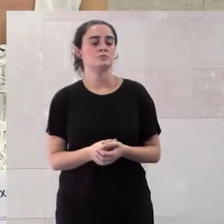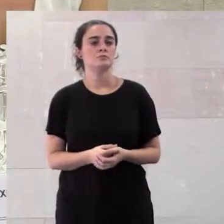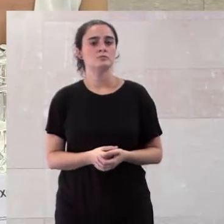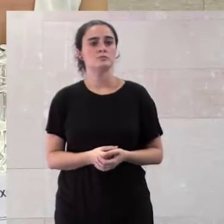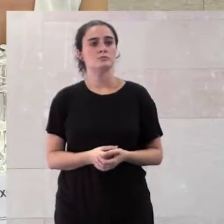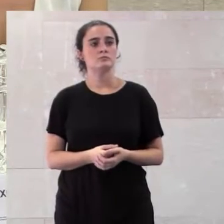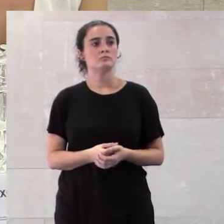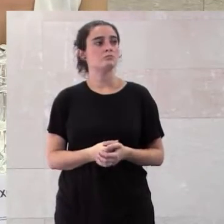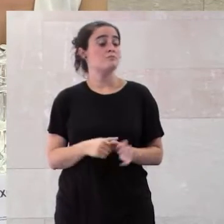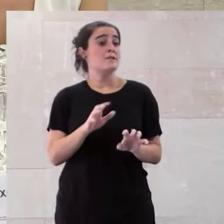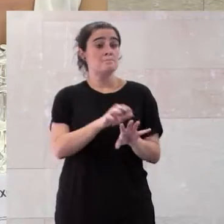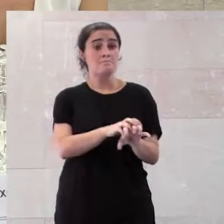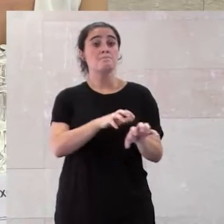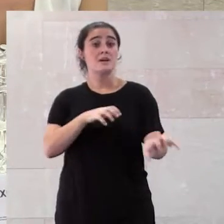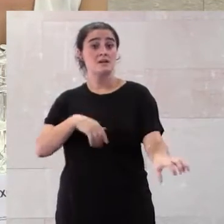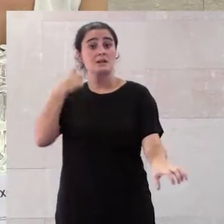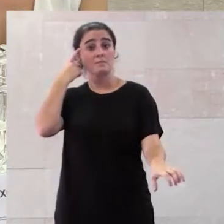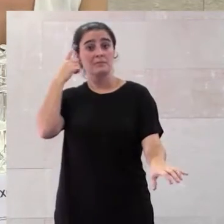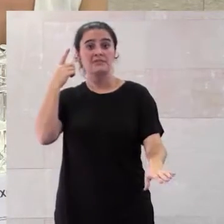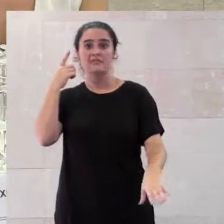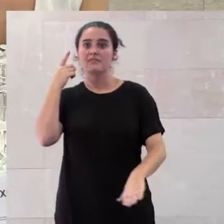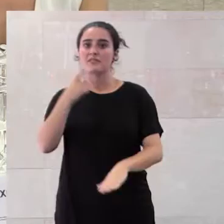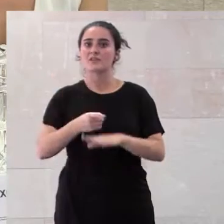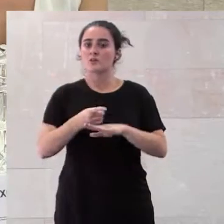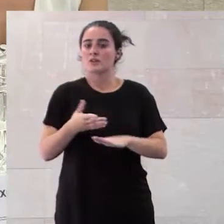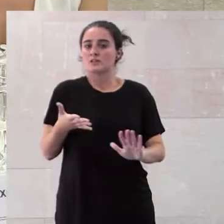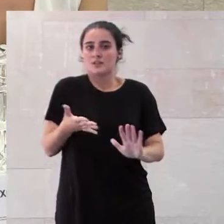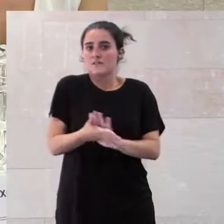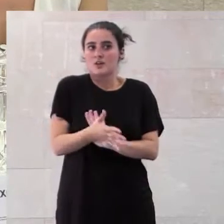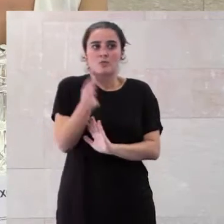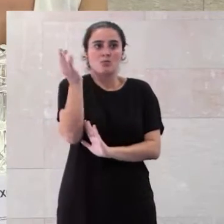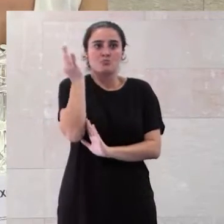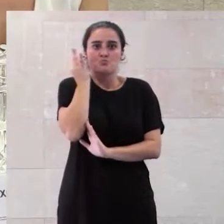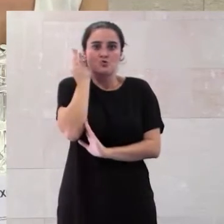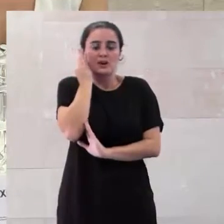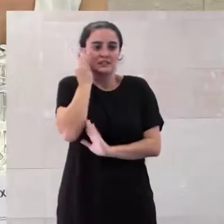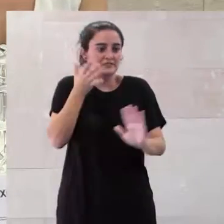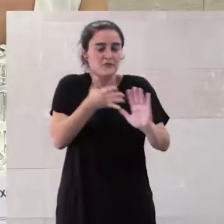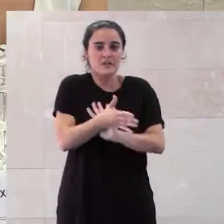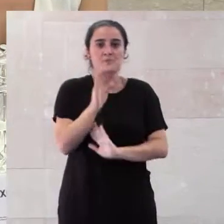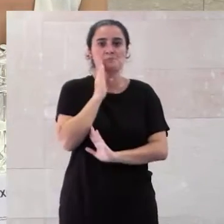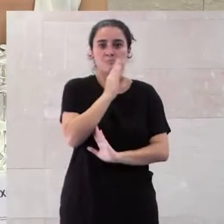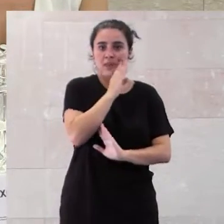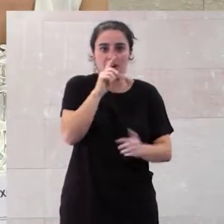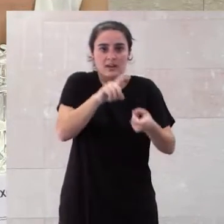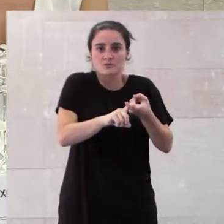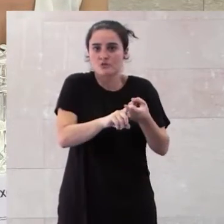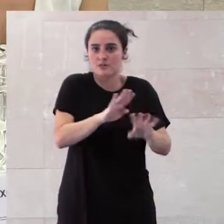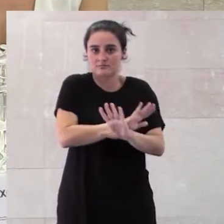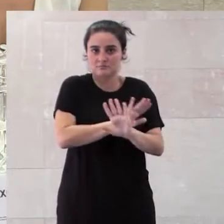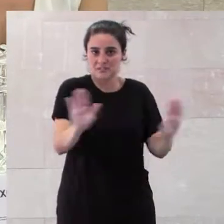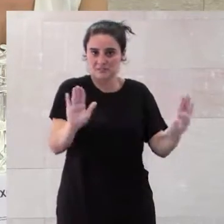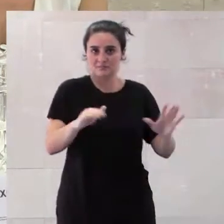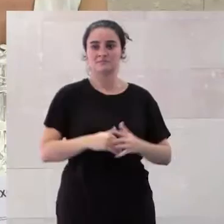También sabéis la mayoría que la dictadura suponía concebir a las mujeres básicamente como madres y esposas y